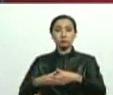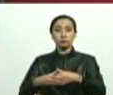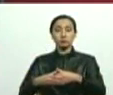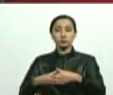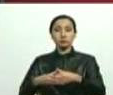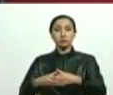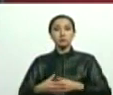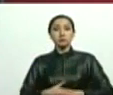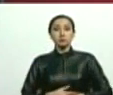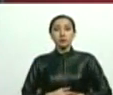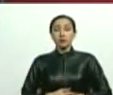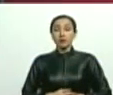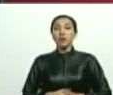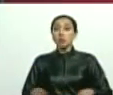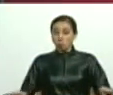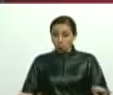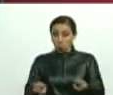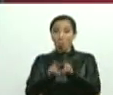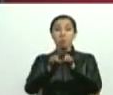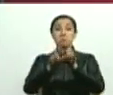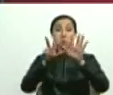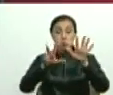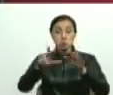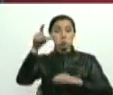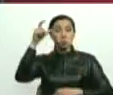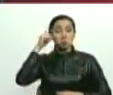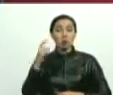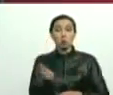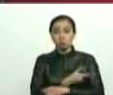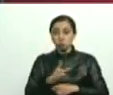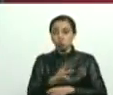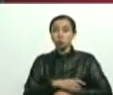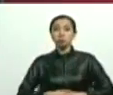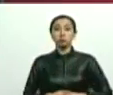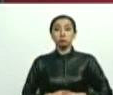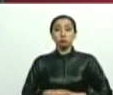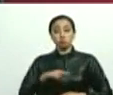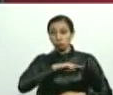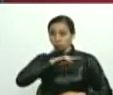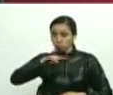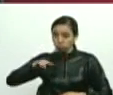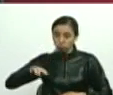El 8 de agosto debemos tener la sensación